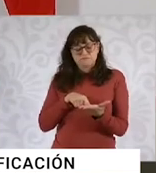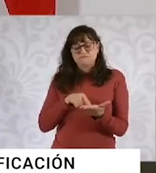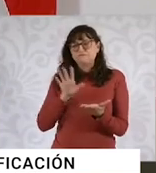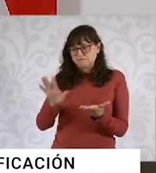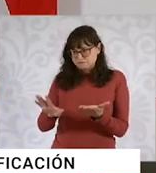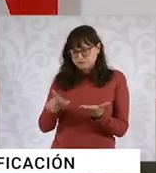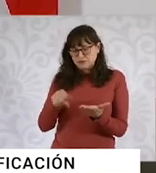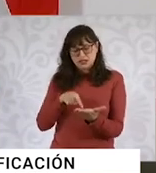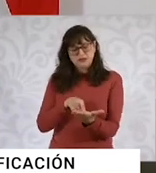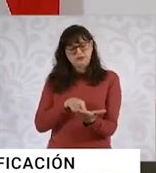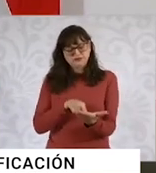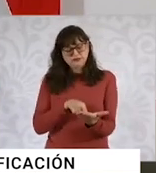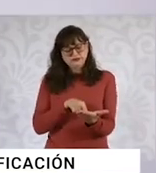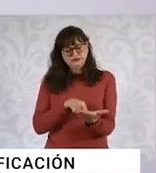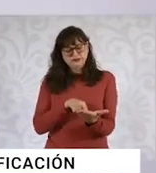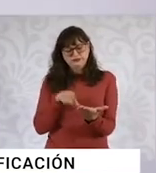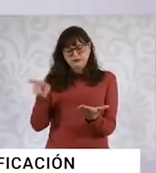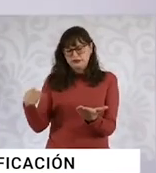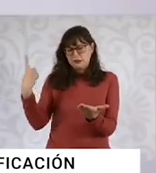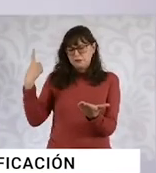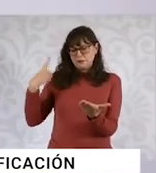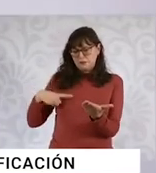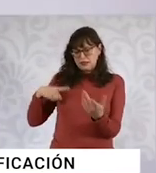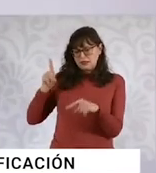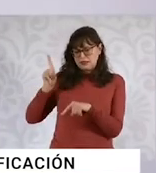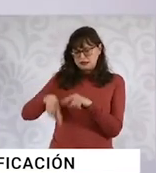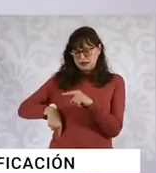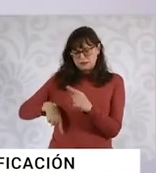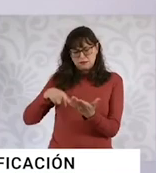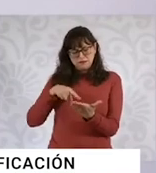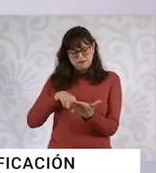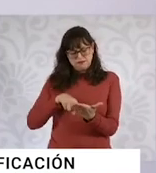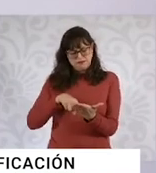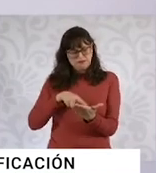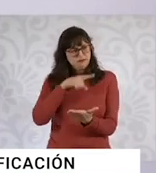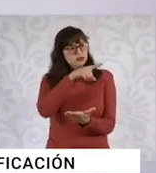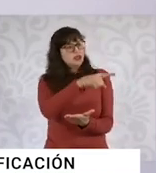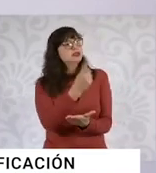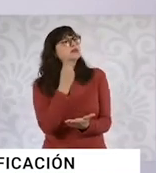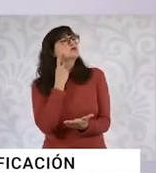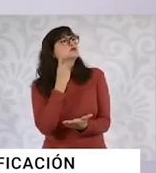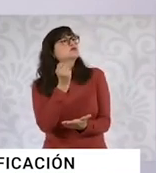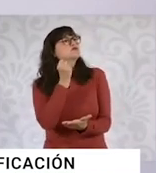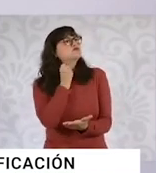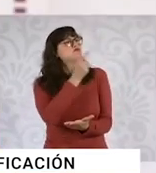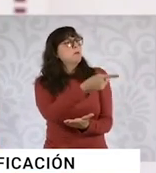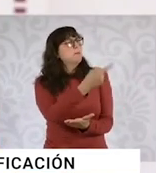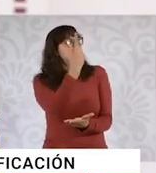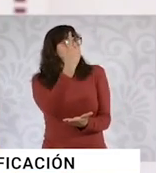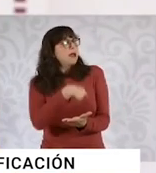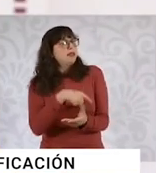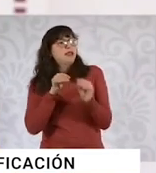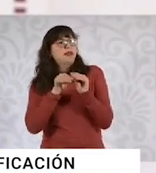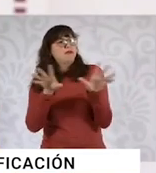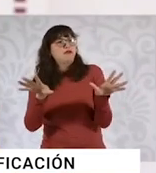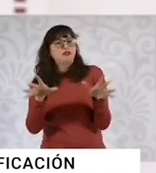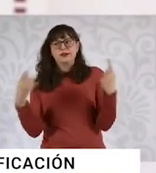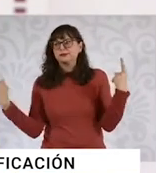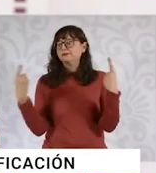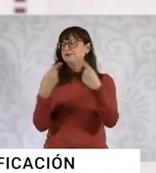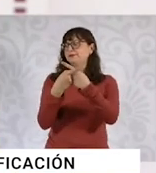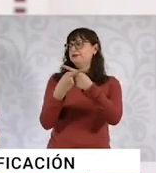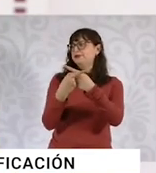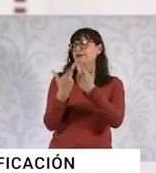al Congreso de la Unión para su opinión y, por otro lado,